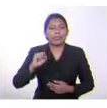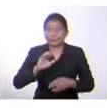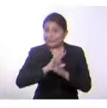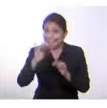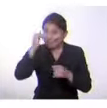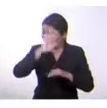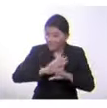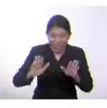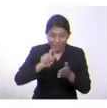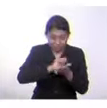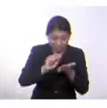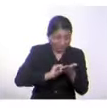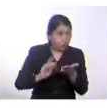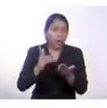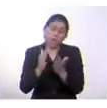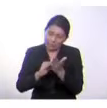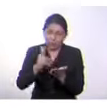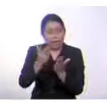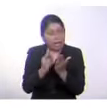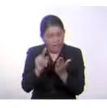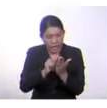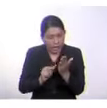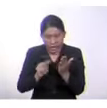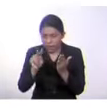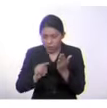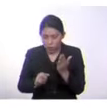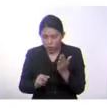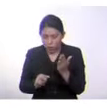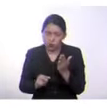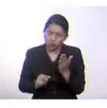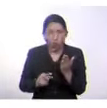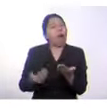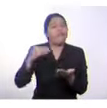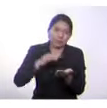texto, léelo y si es necesario, escribe uno nuevo.